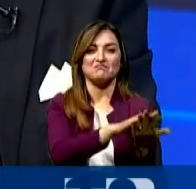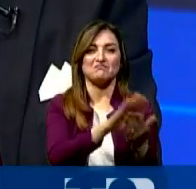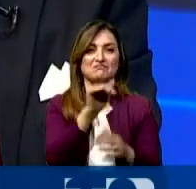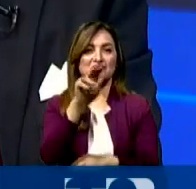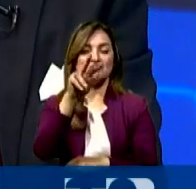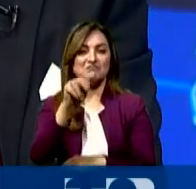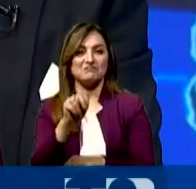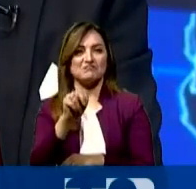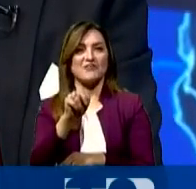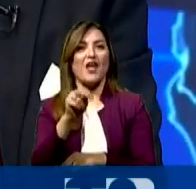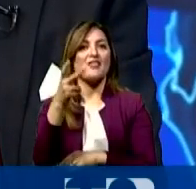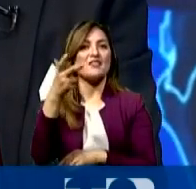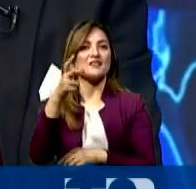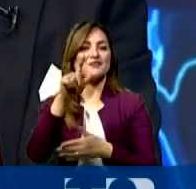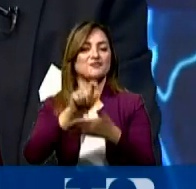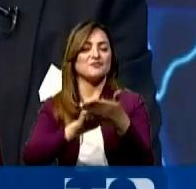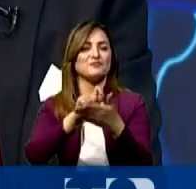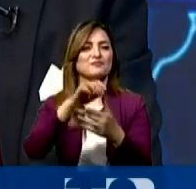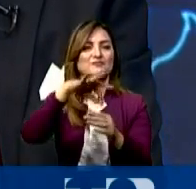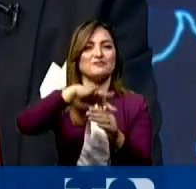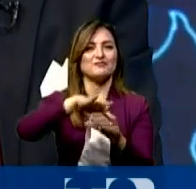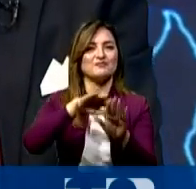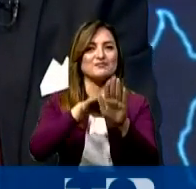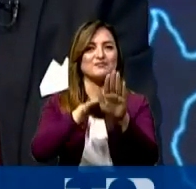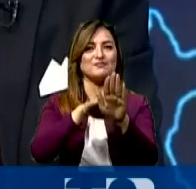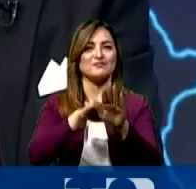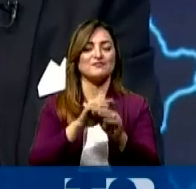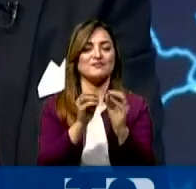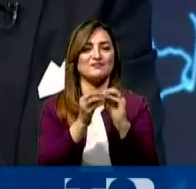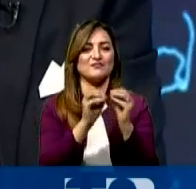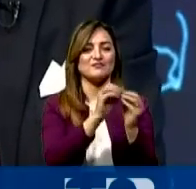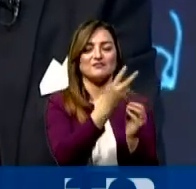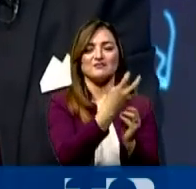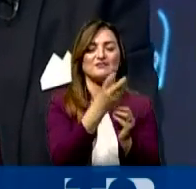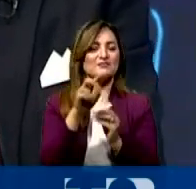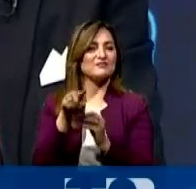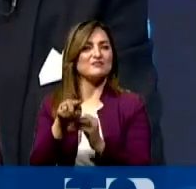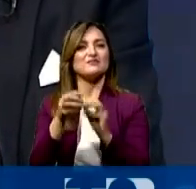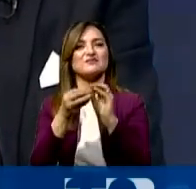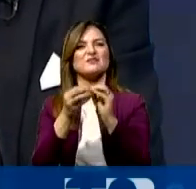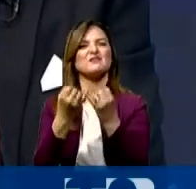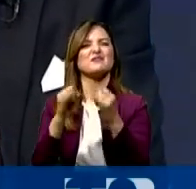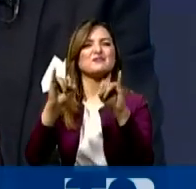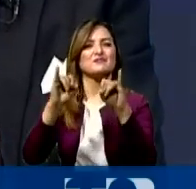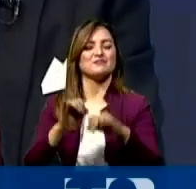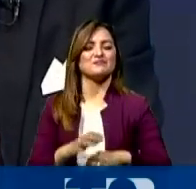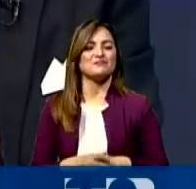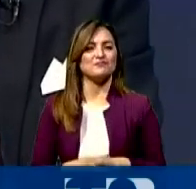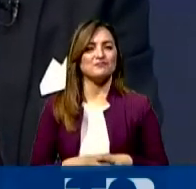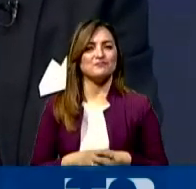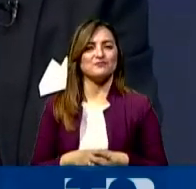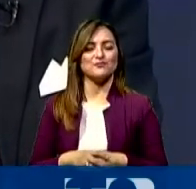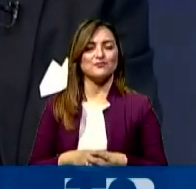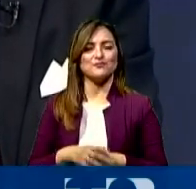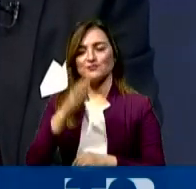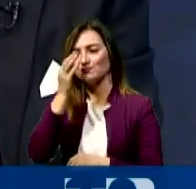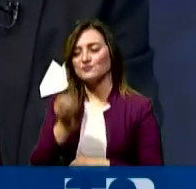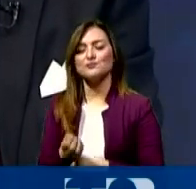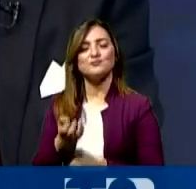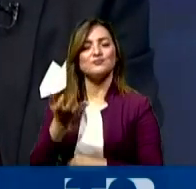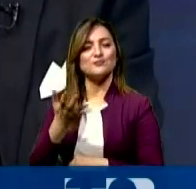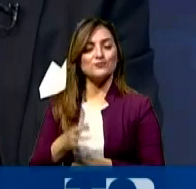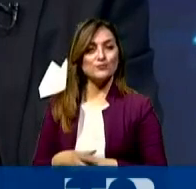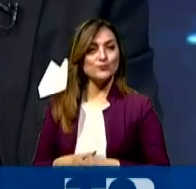la aprobación de estas a mis días un buen día pero sobre que aparte de